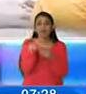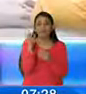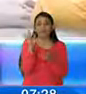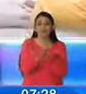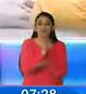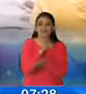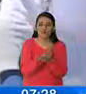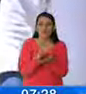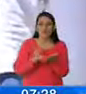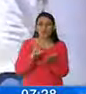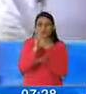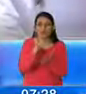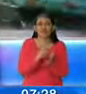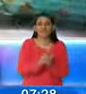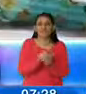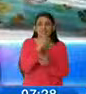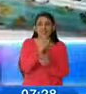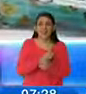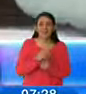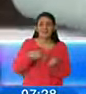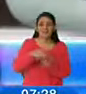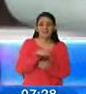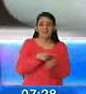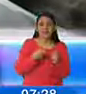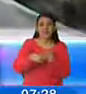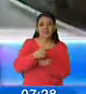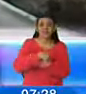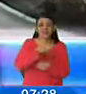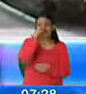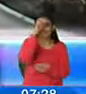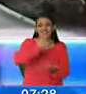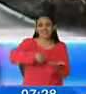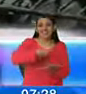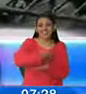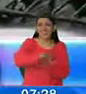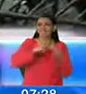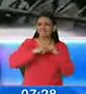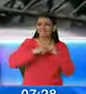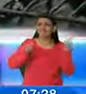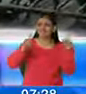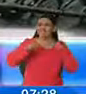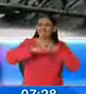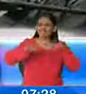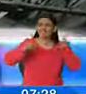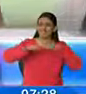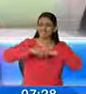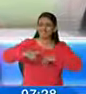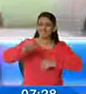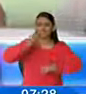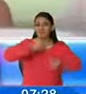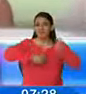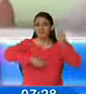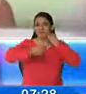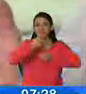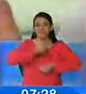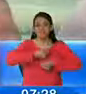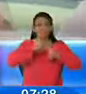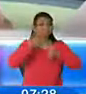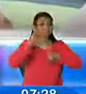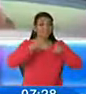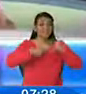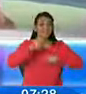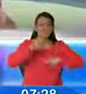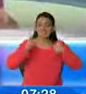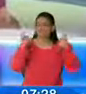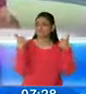de los recintos, desde helados, pasteles, empanadas, fritada, hornado e infinidad de platos típicos. ¿Está buena la venta?